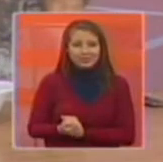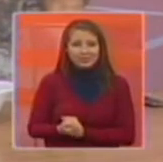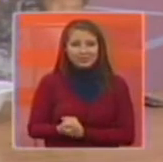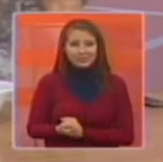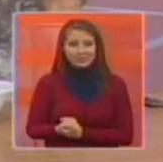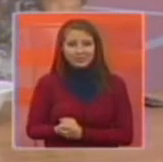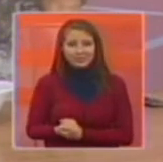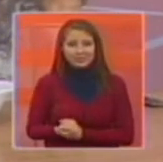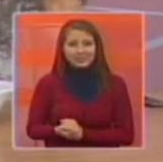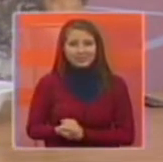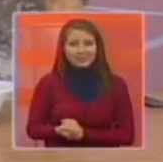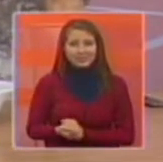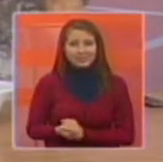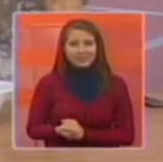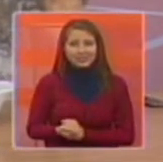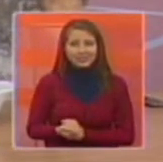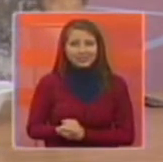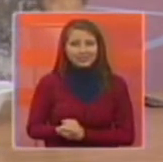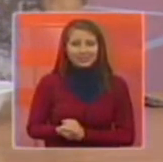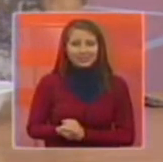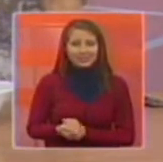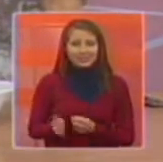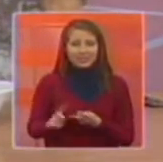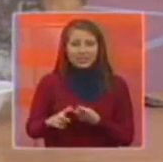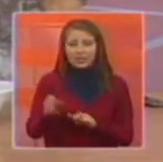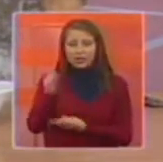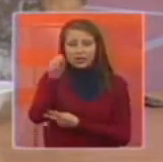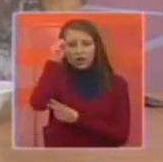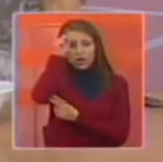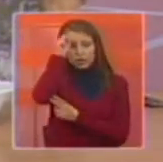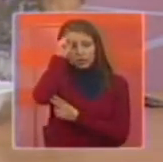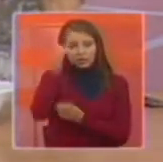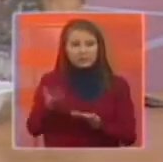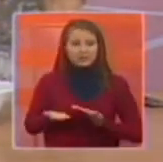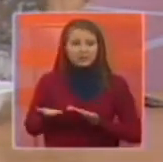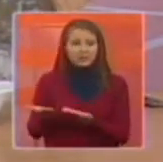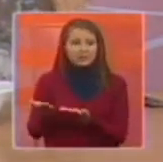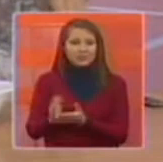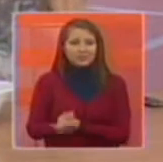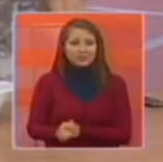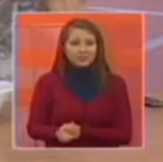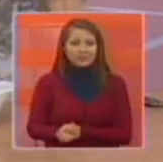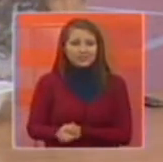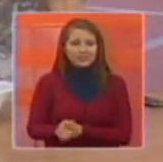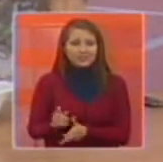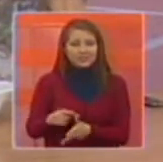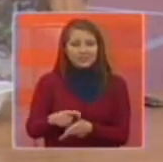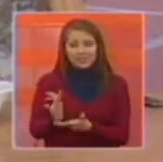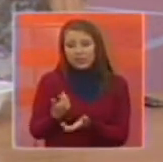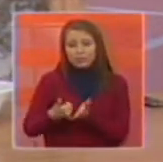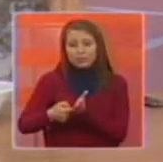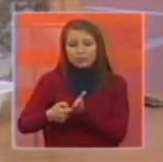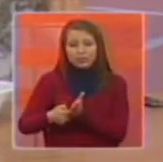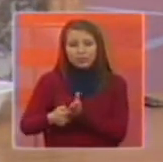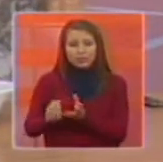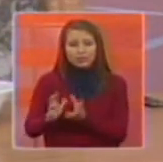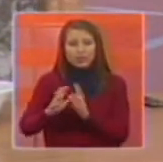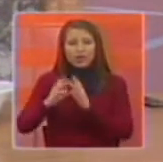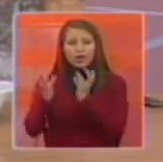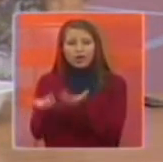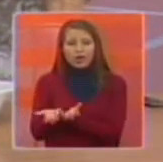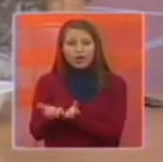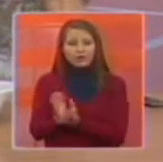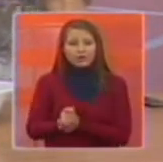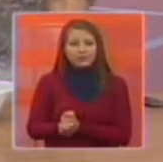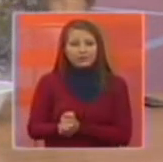cuy. Sí. El hornado. O con cuero. Sería el locro de porotos con coles. Ese es